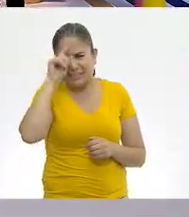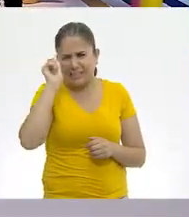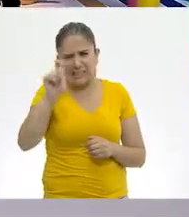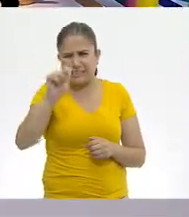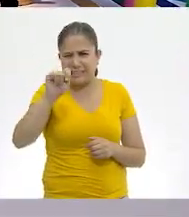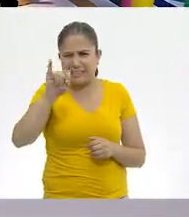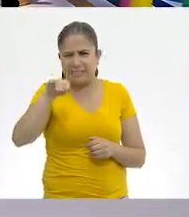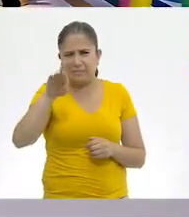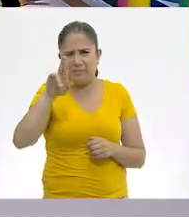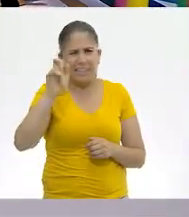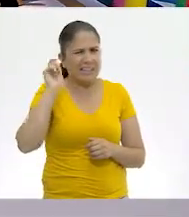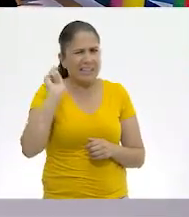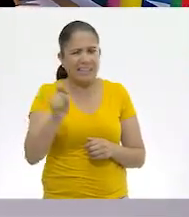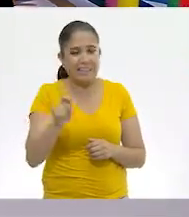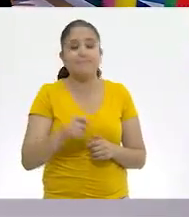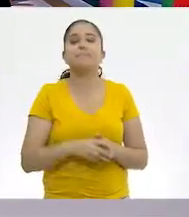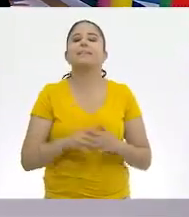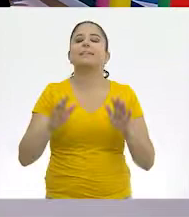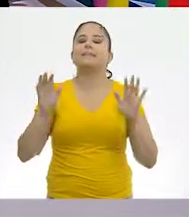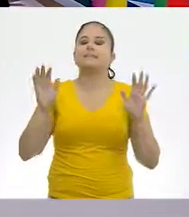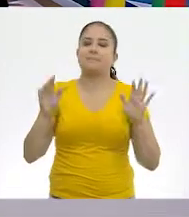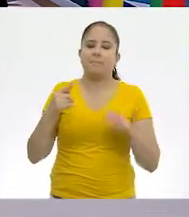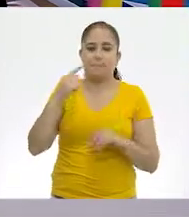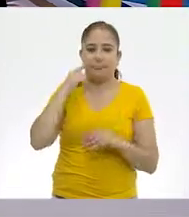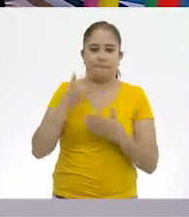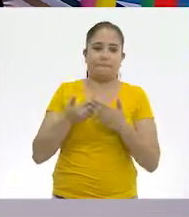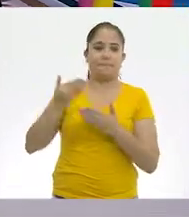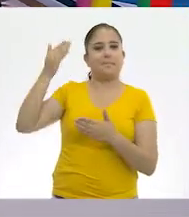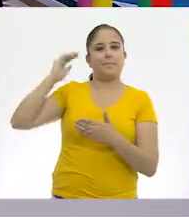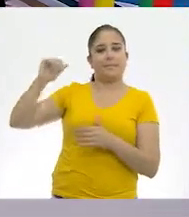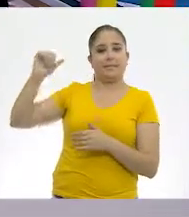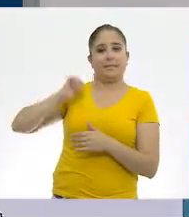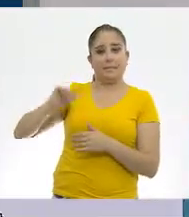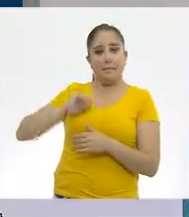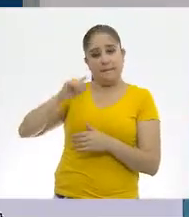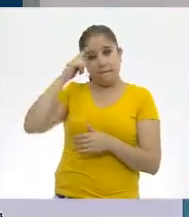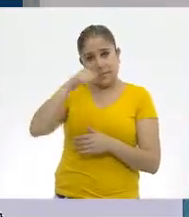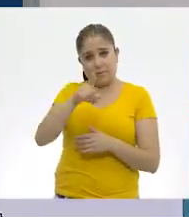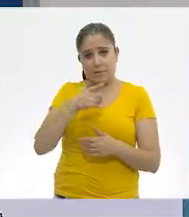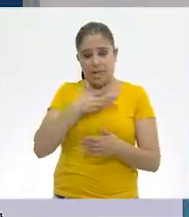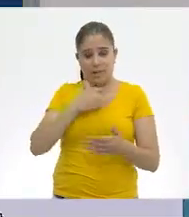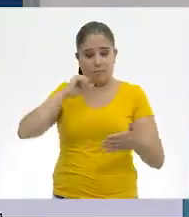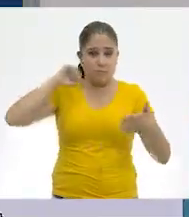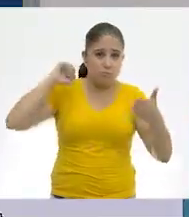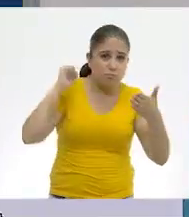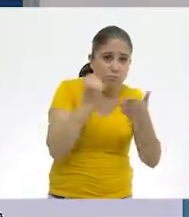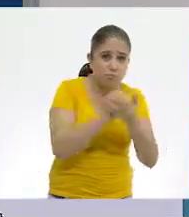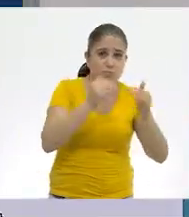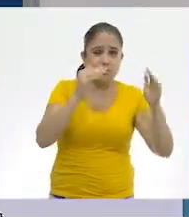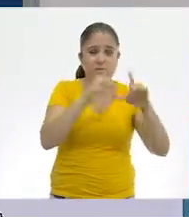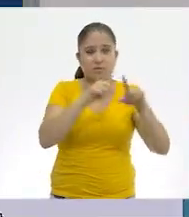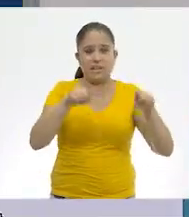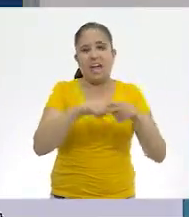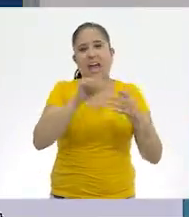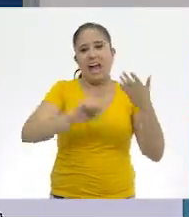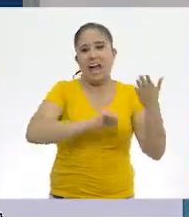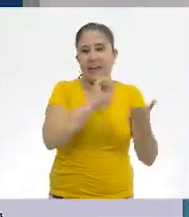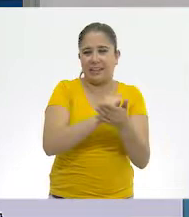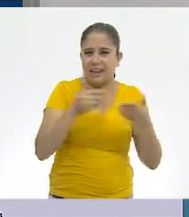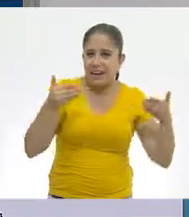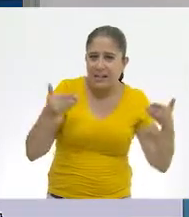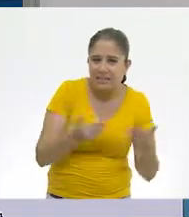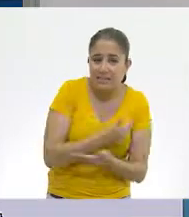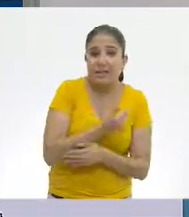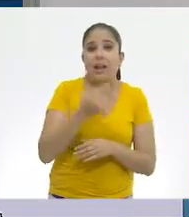cosas? Resulta que en aquella época, para poder tener un documento oficial como un acta de nacimiento, por ejemplo,